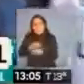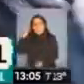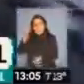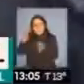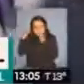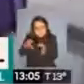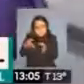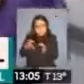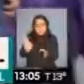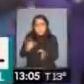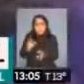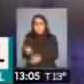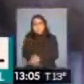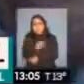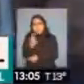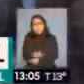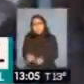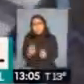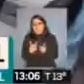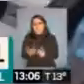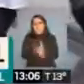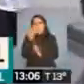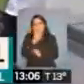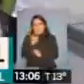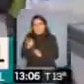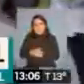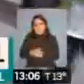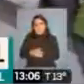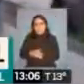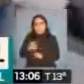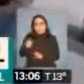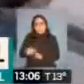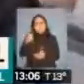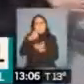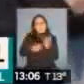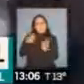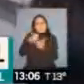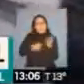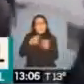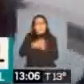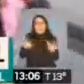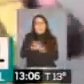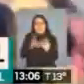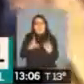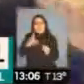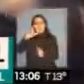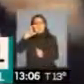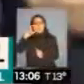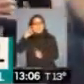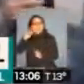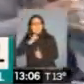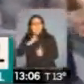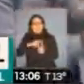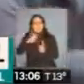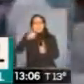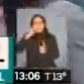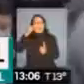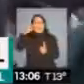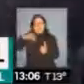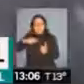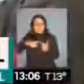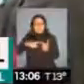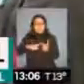hoy es una jornada de lucha más de las que venimos llevando adelante como CGT, como SADOP. El motivo tiene que ver